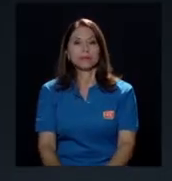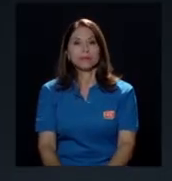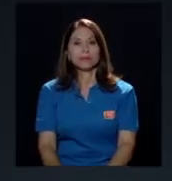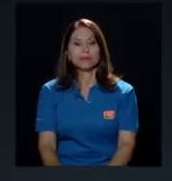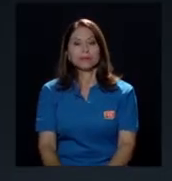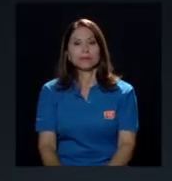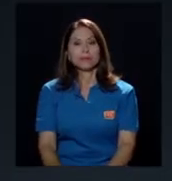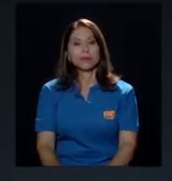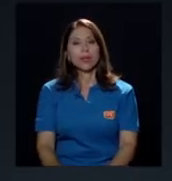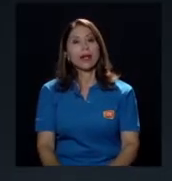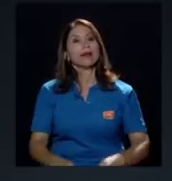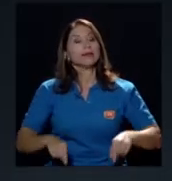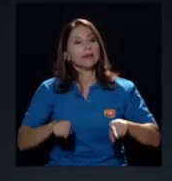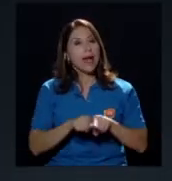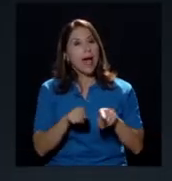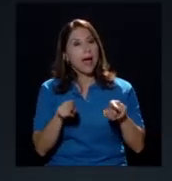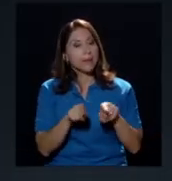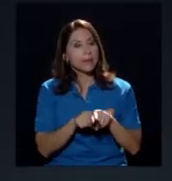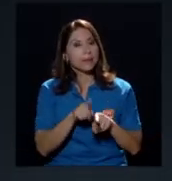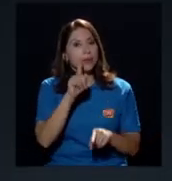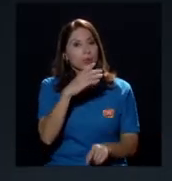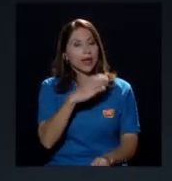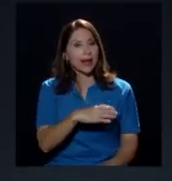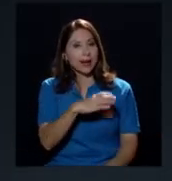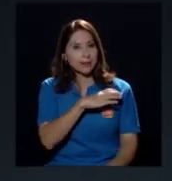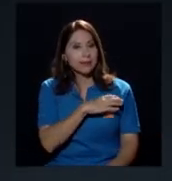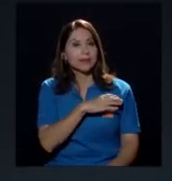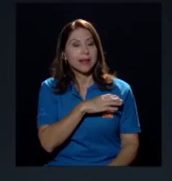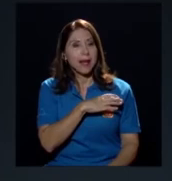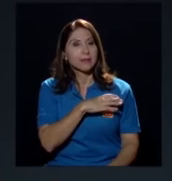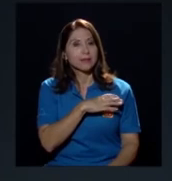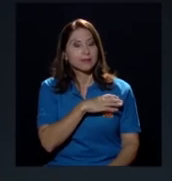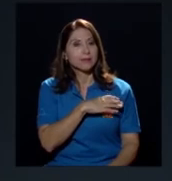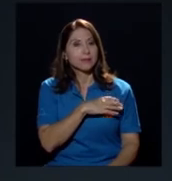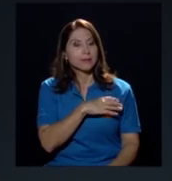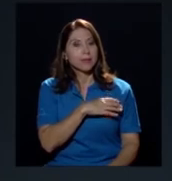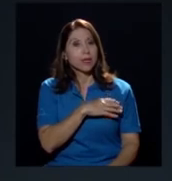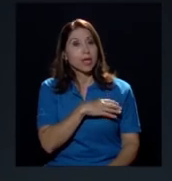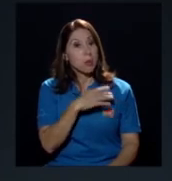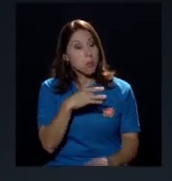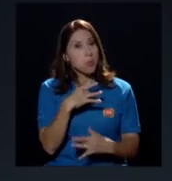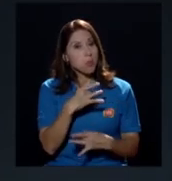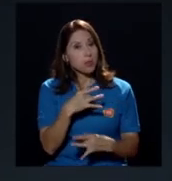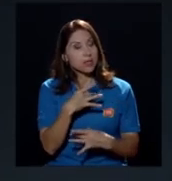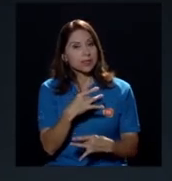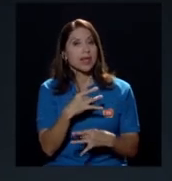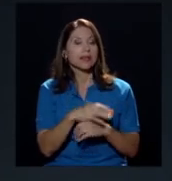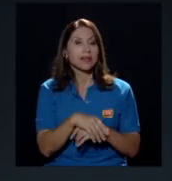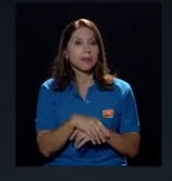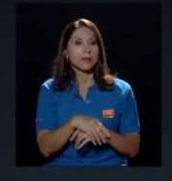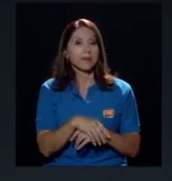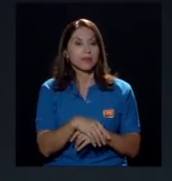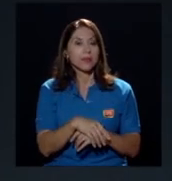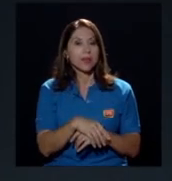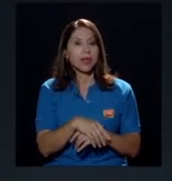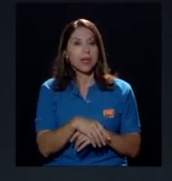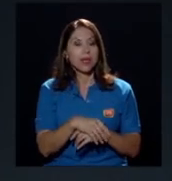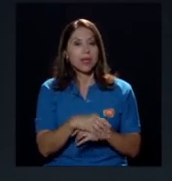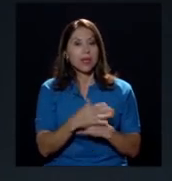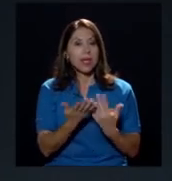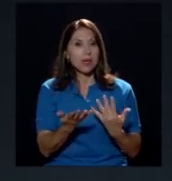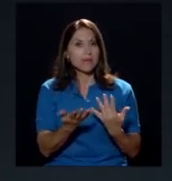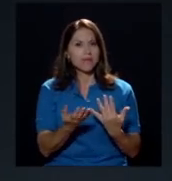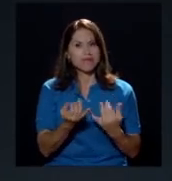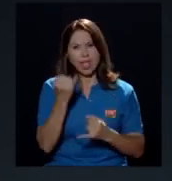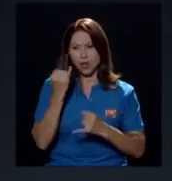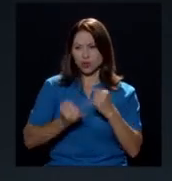también en una de las características que la encontré muy interesante es que en